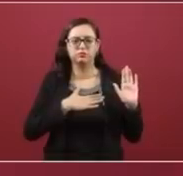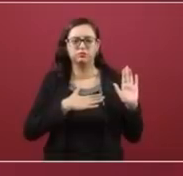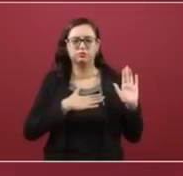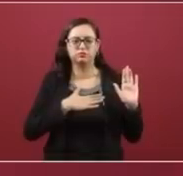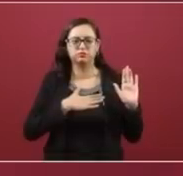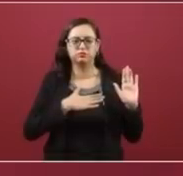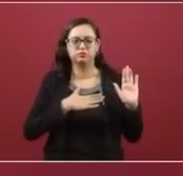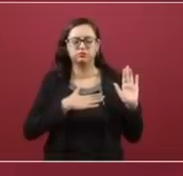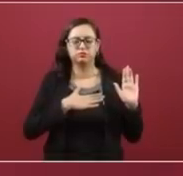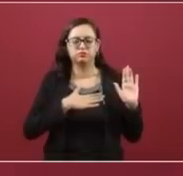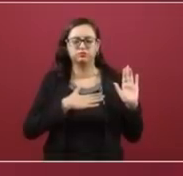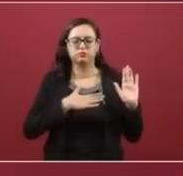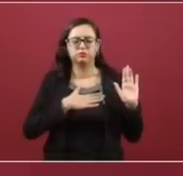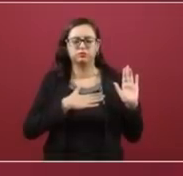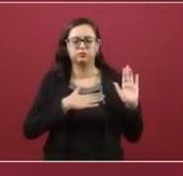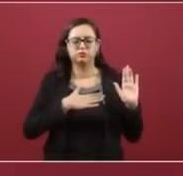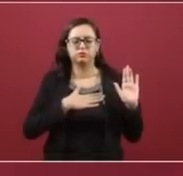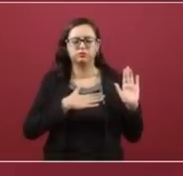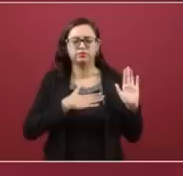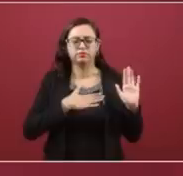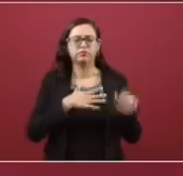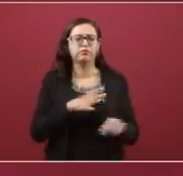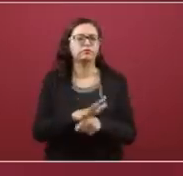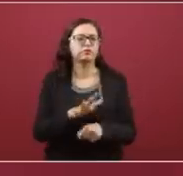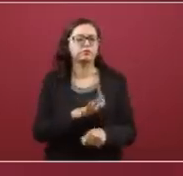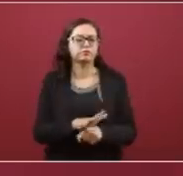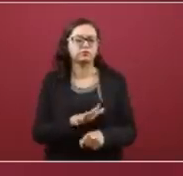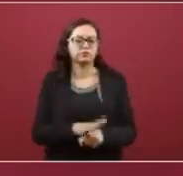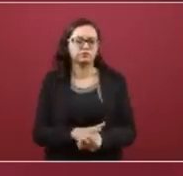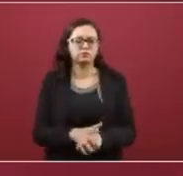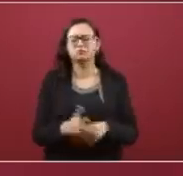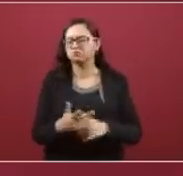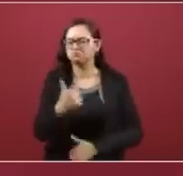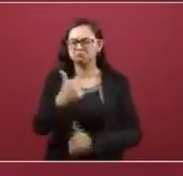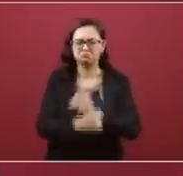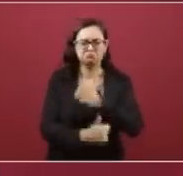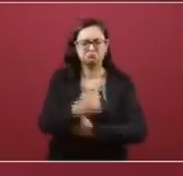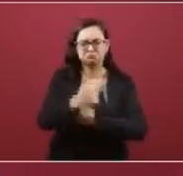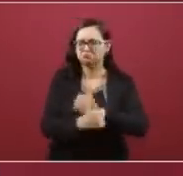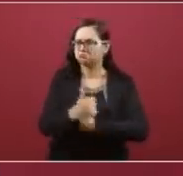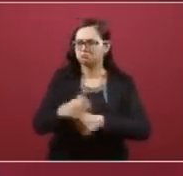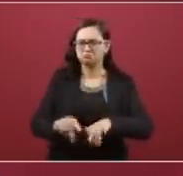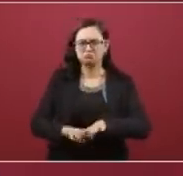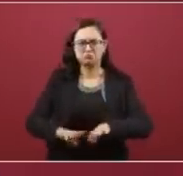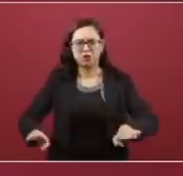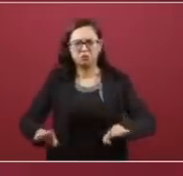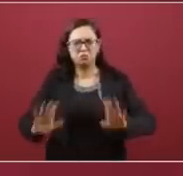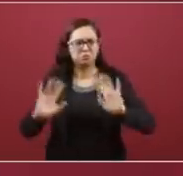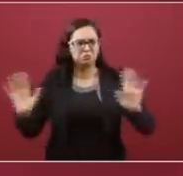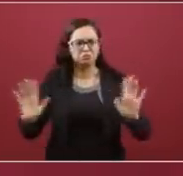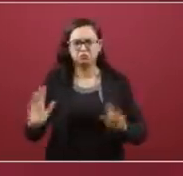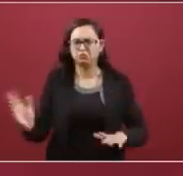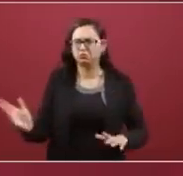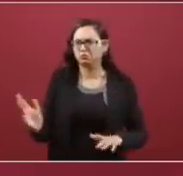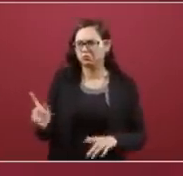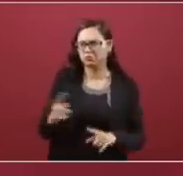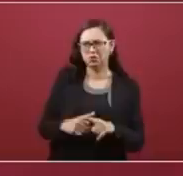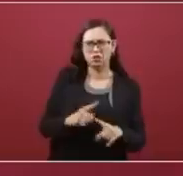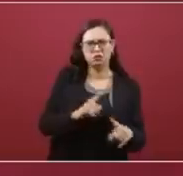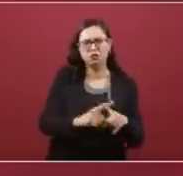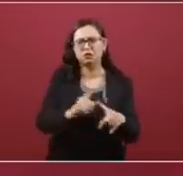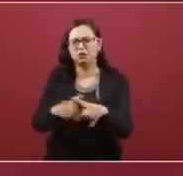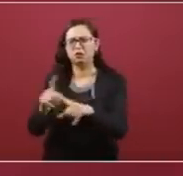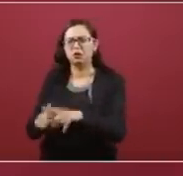Sea Eh, a través de la competencia Y que no modifiquemos o que no enviemos